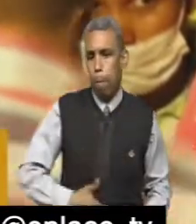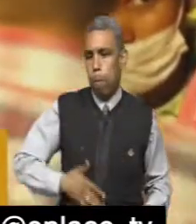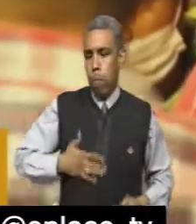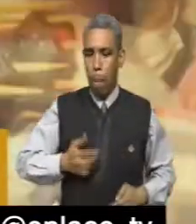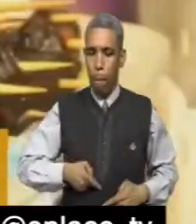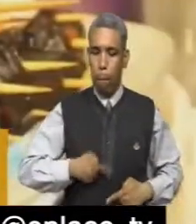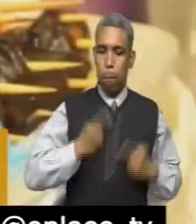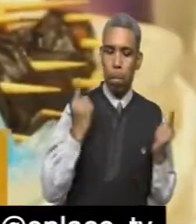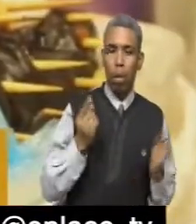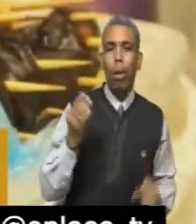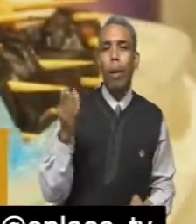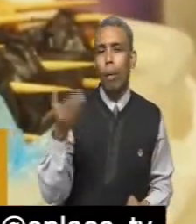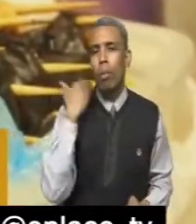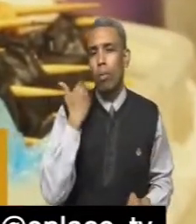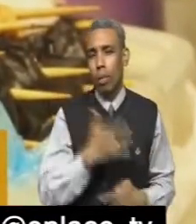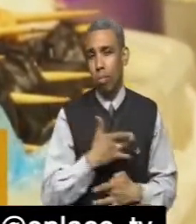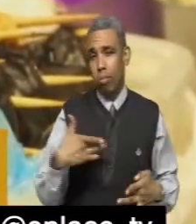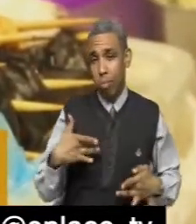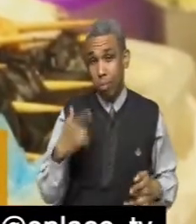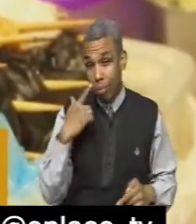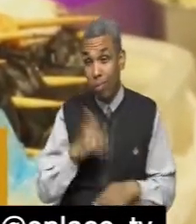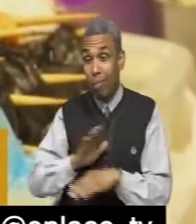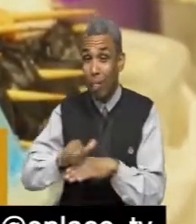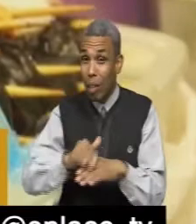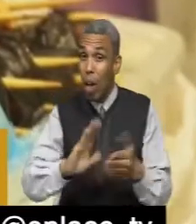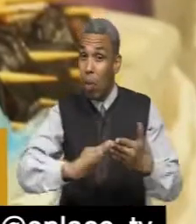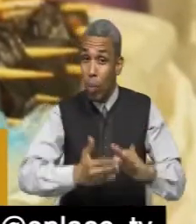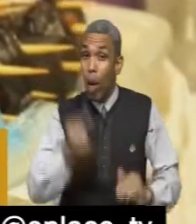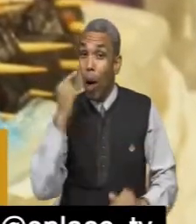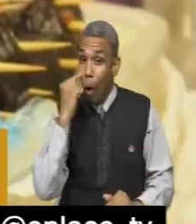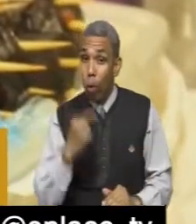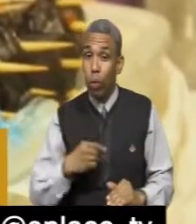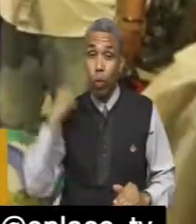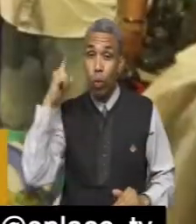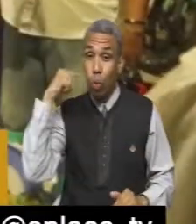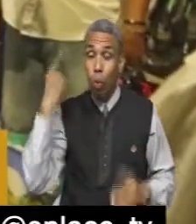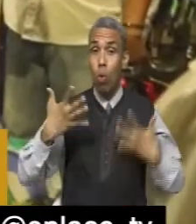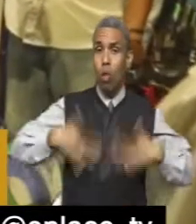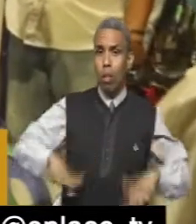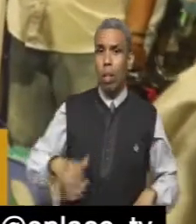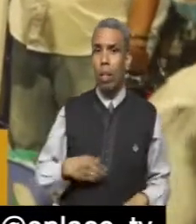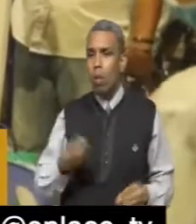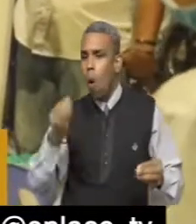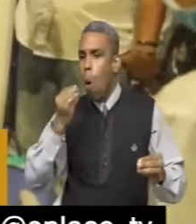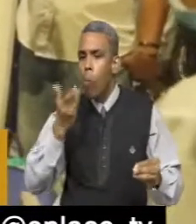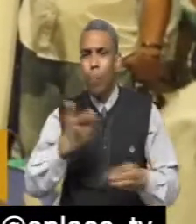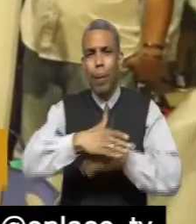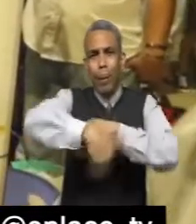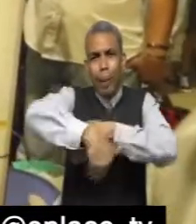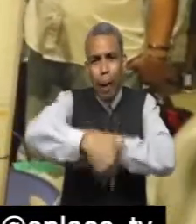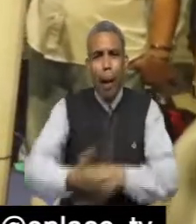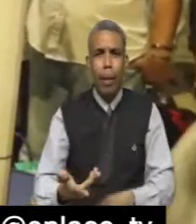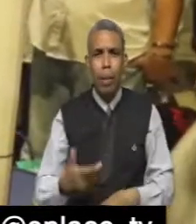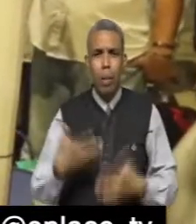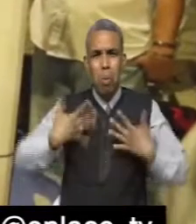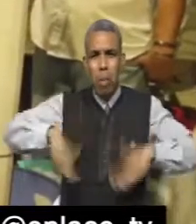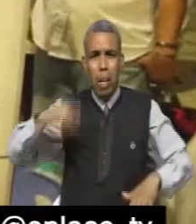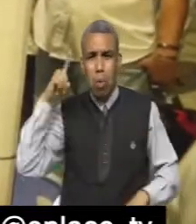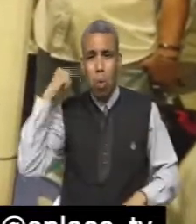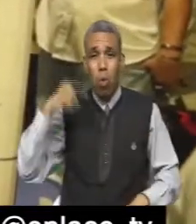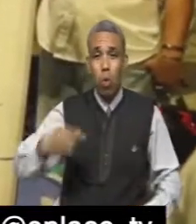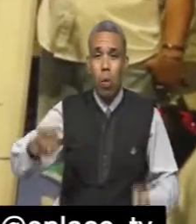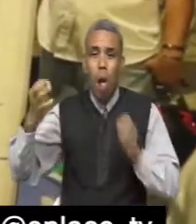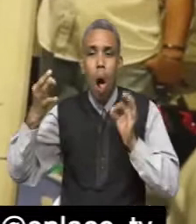productos y además sensibilizar a la comunidad sobre los daños que ocasionan a la salud los alimentos que no cumplan con las normas